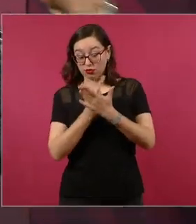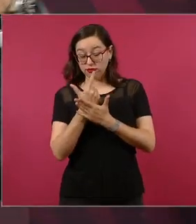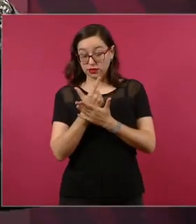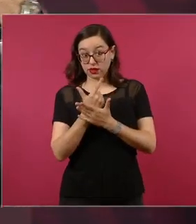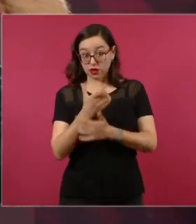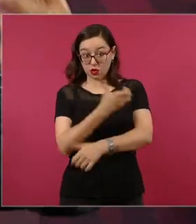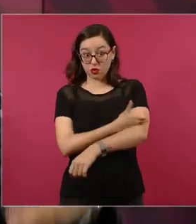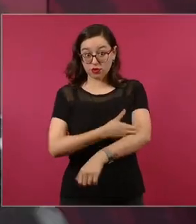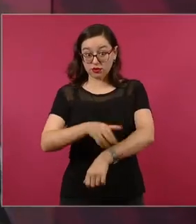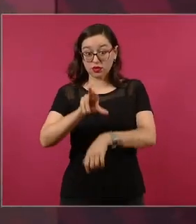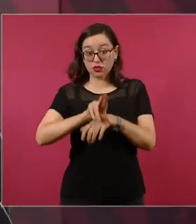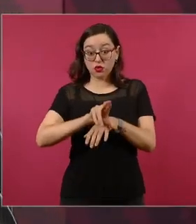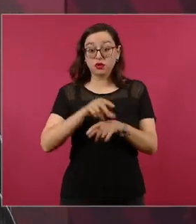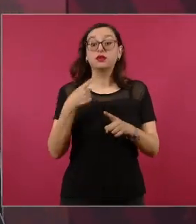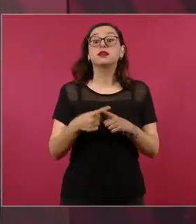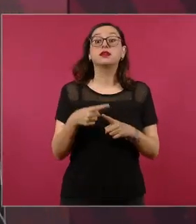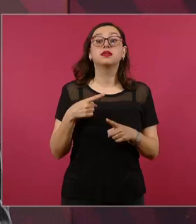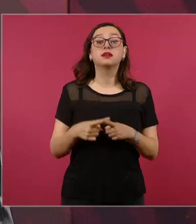coordinador,